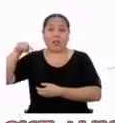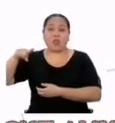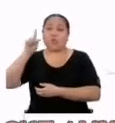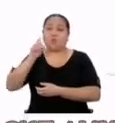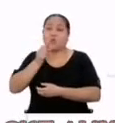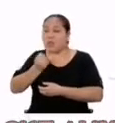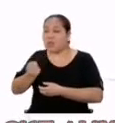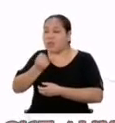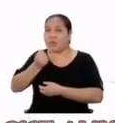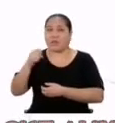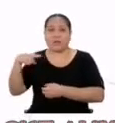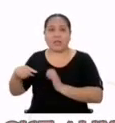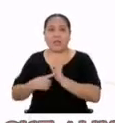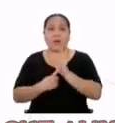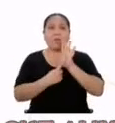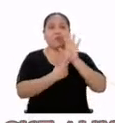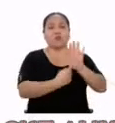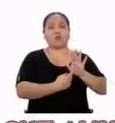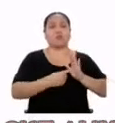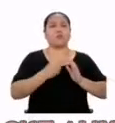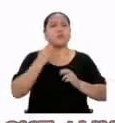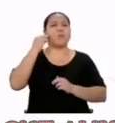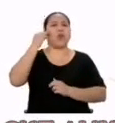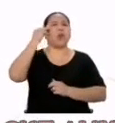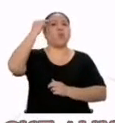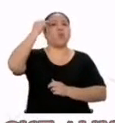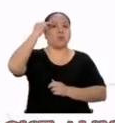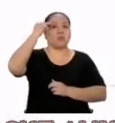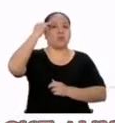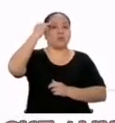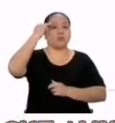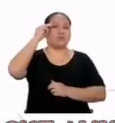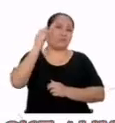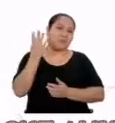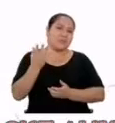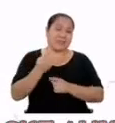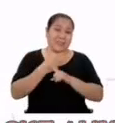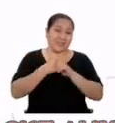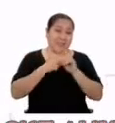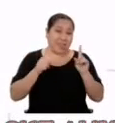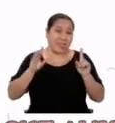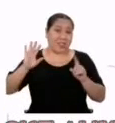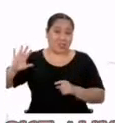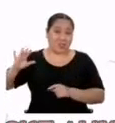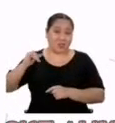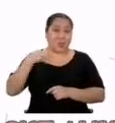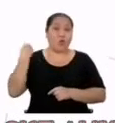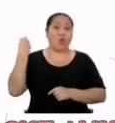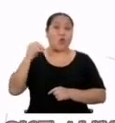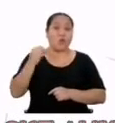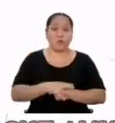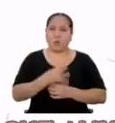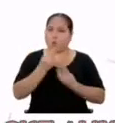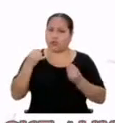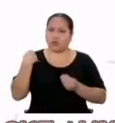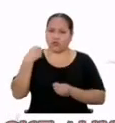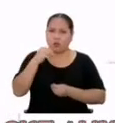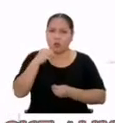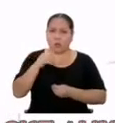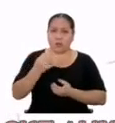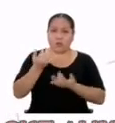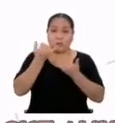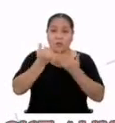entrevista, mostrando una madurez poco propia de su edad. Como muchos jóvenes de hoy,